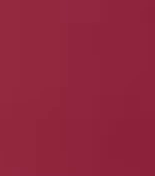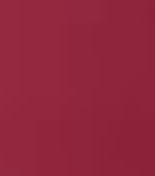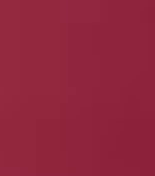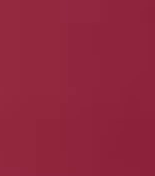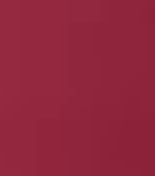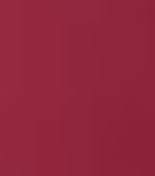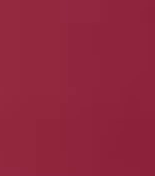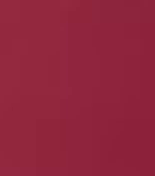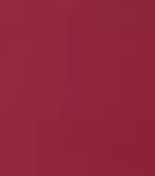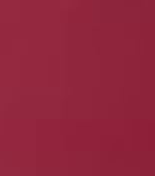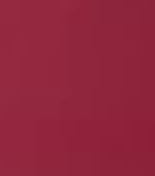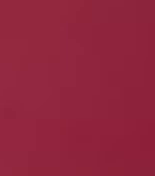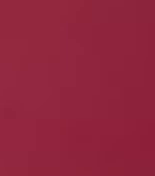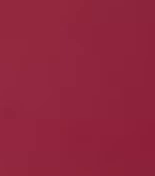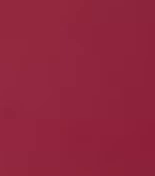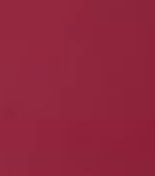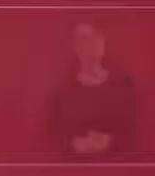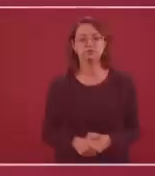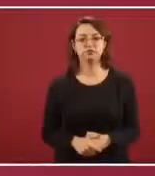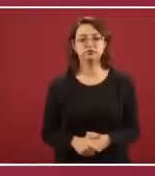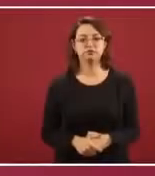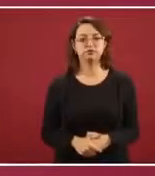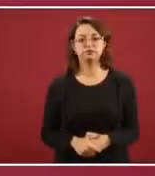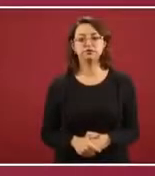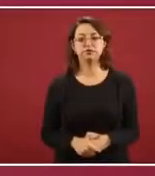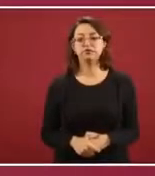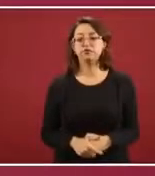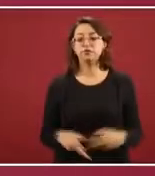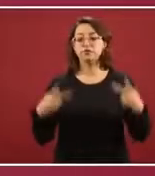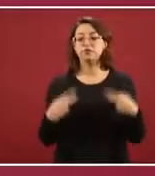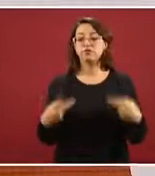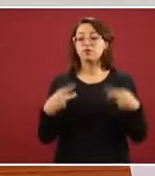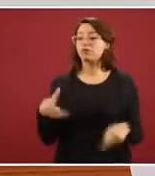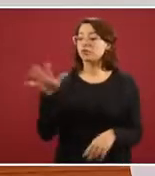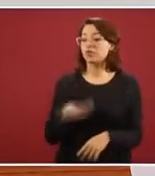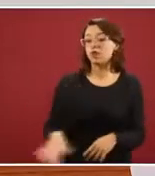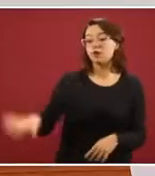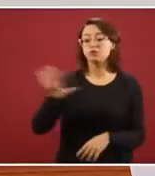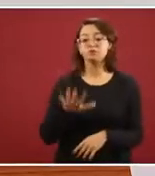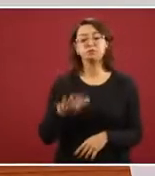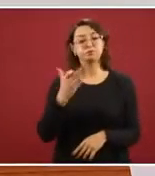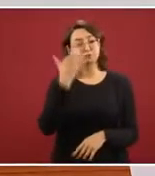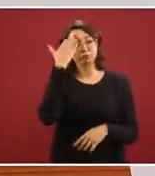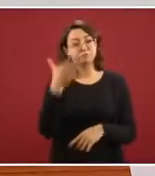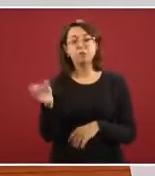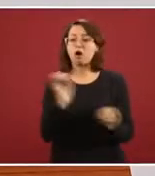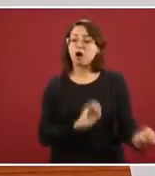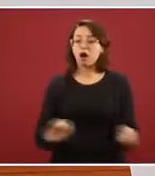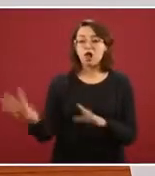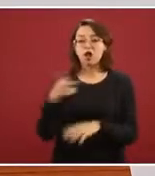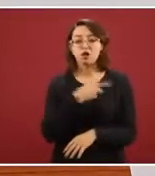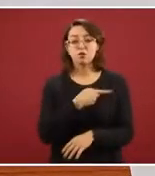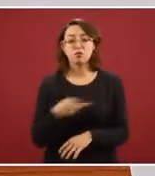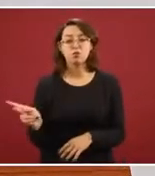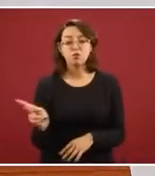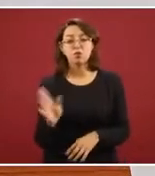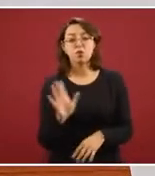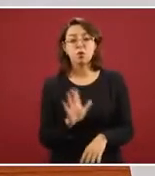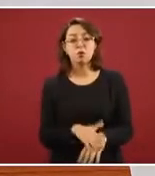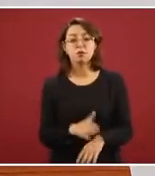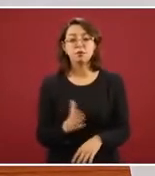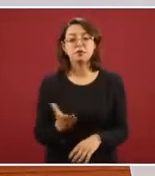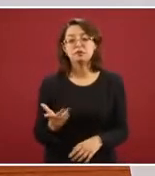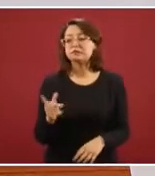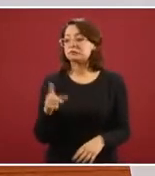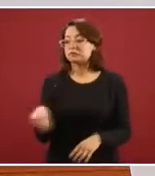social la población más abandonada más pobre y son